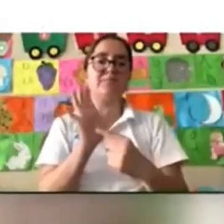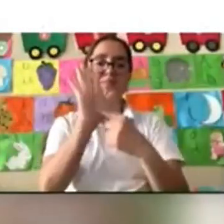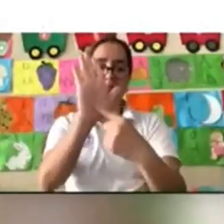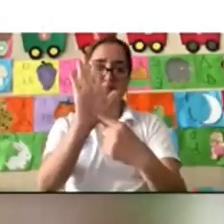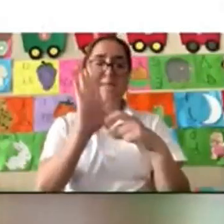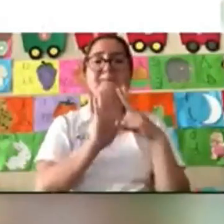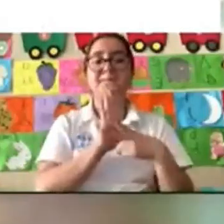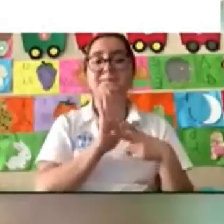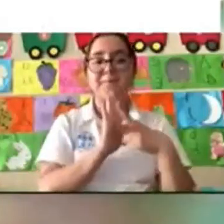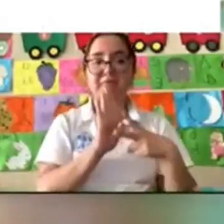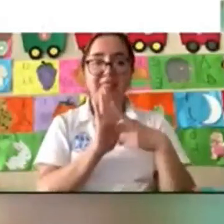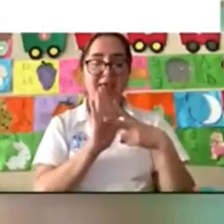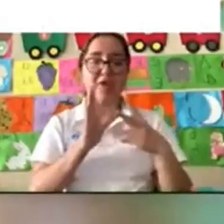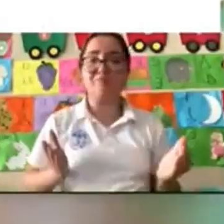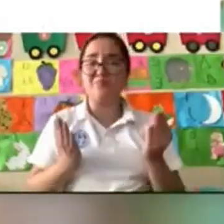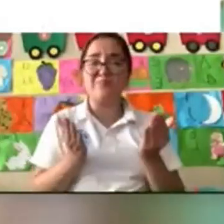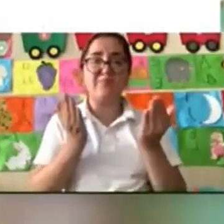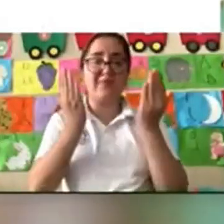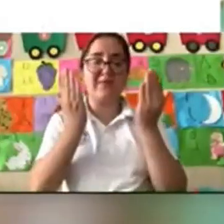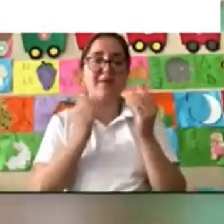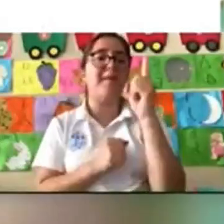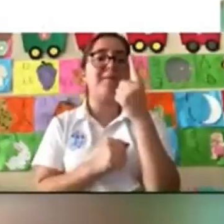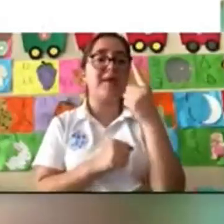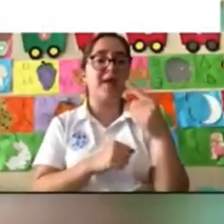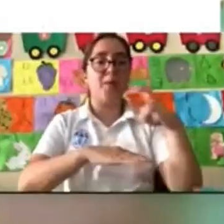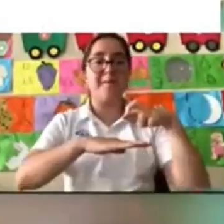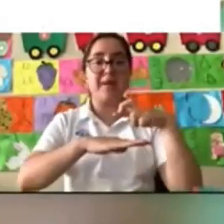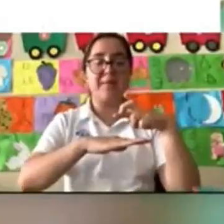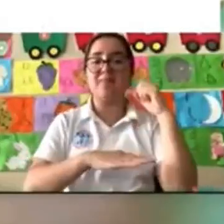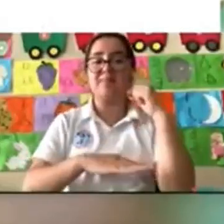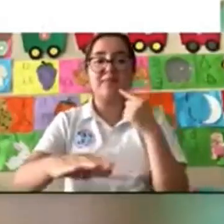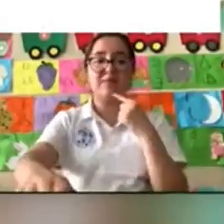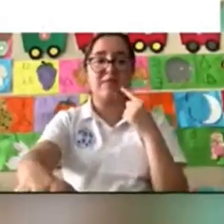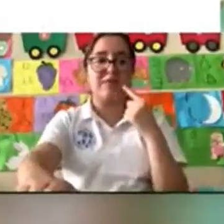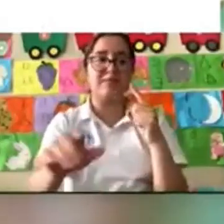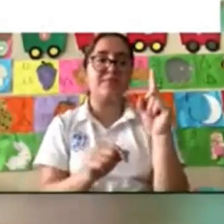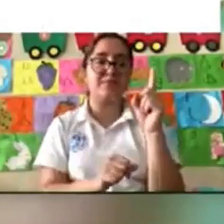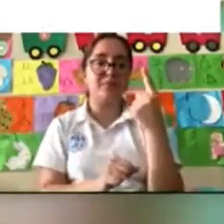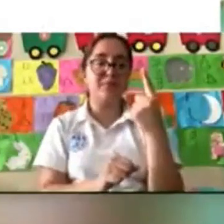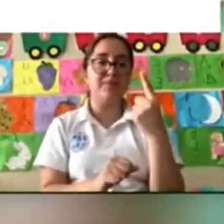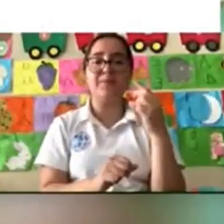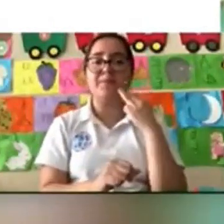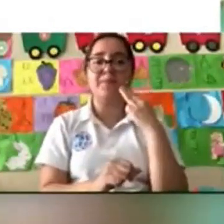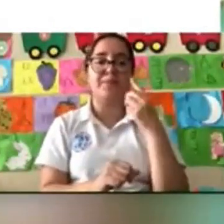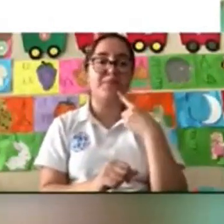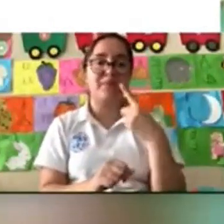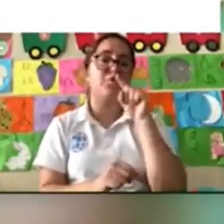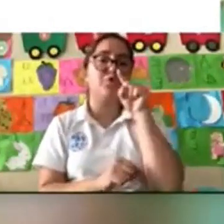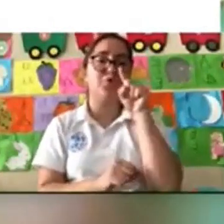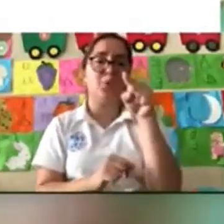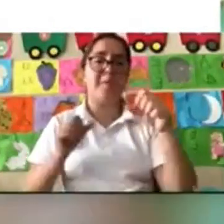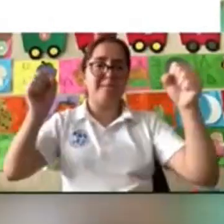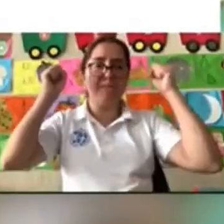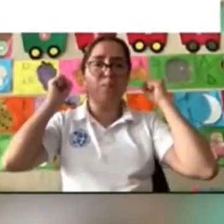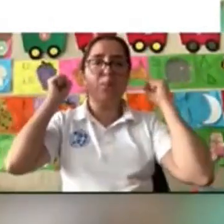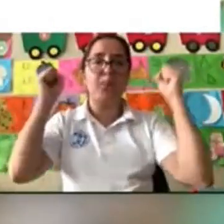familia con un cartelito que dice: tú puedes. Segunda madre de familia dice: querida hija, eres una persona muy valiosa y única que Dios ha traído a este